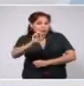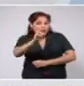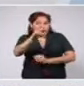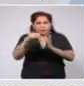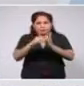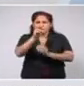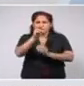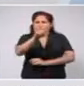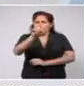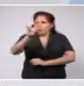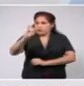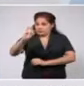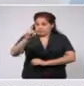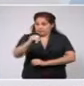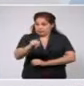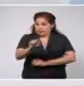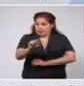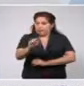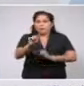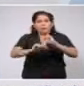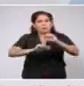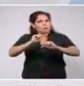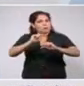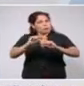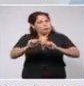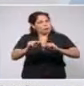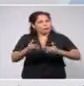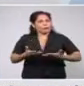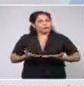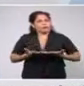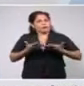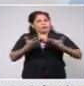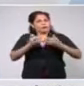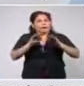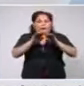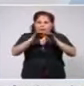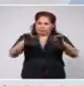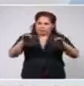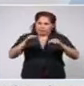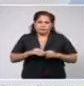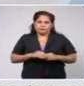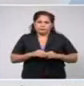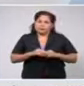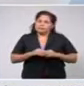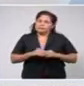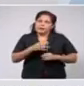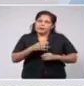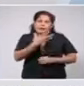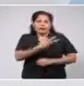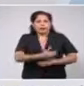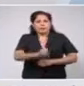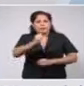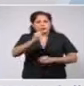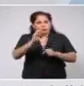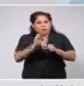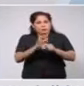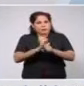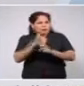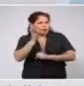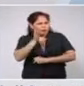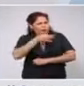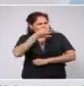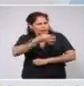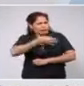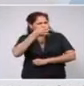3.296, con una evolución clínica estable. Lamentamos al inicio de la conferencia y dimos